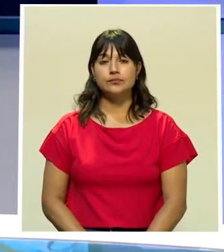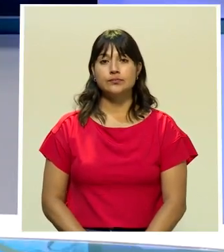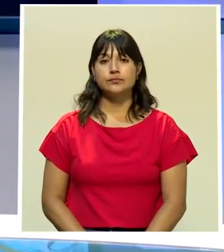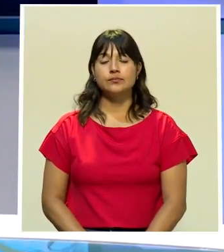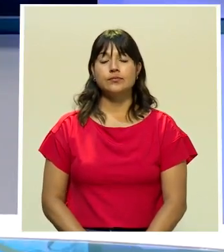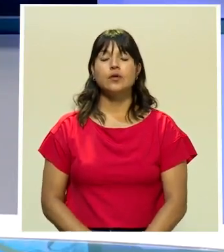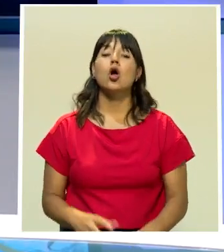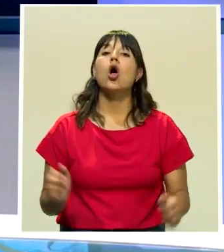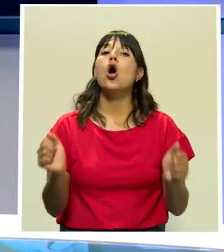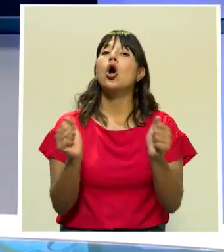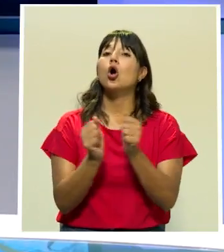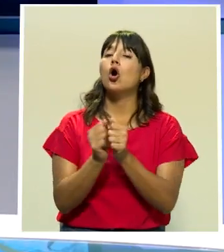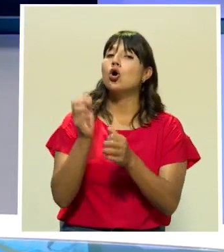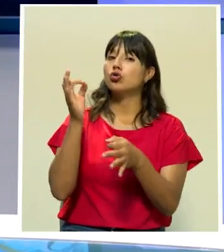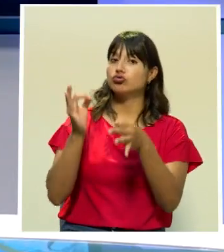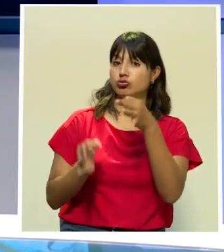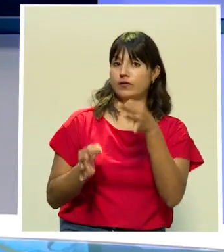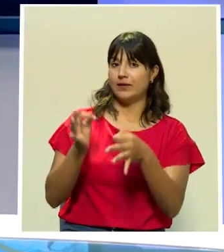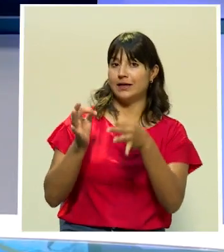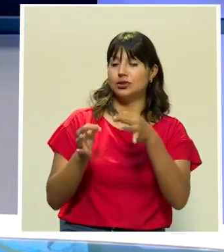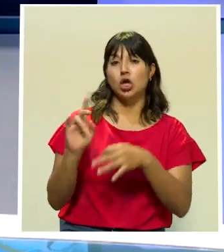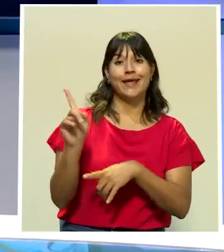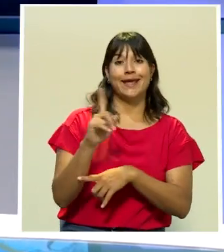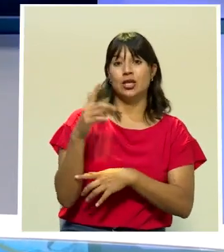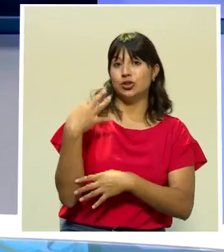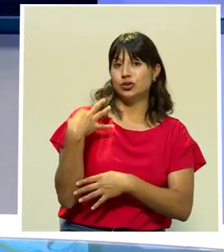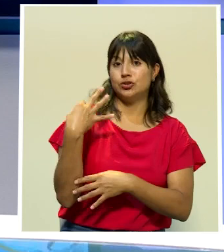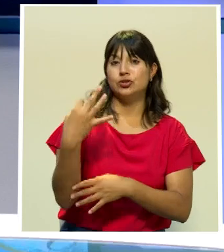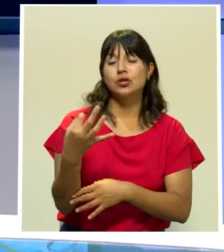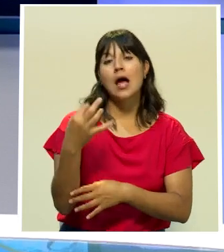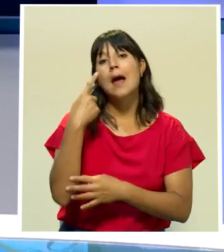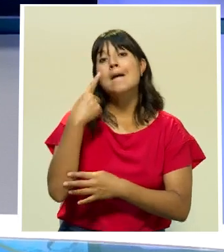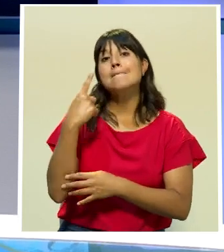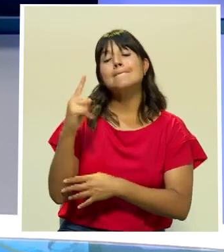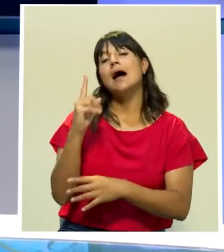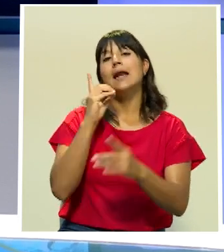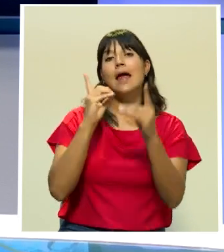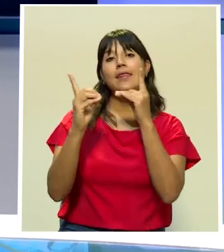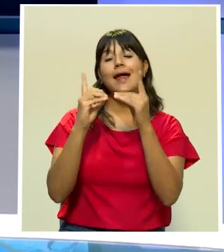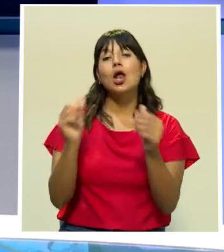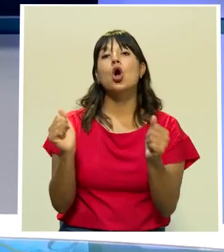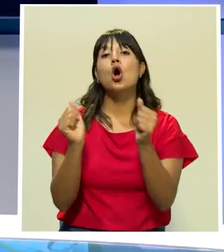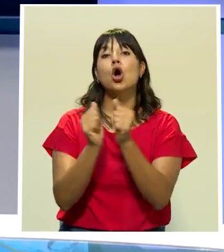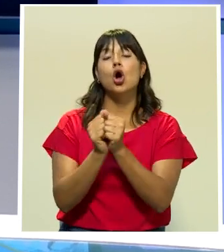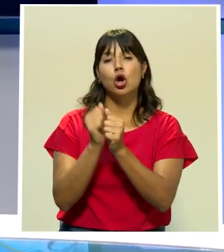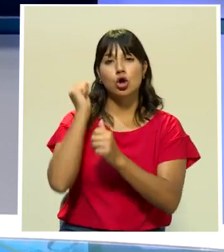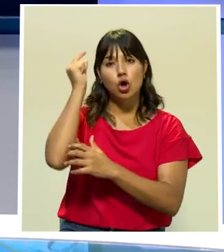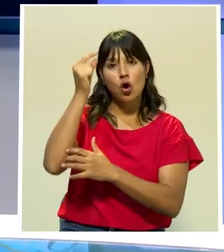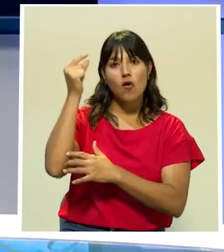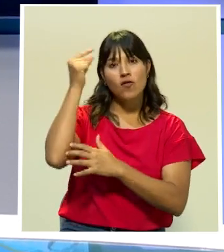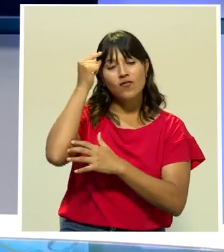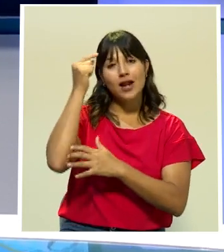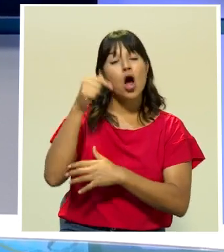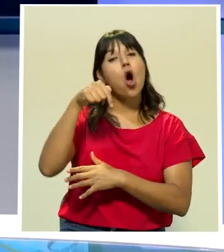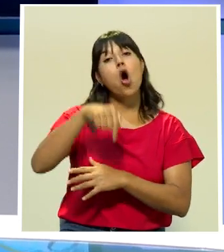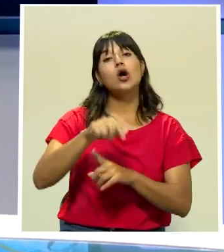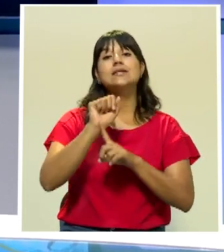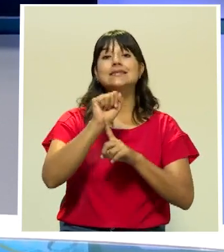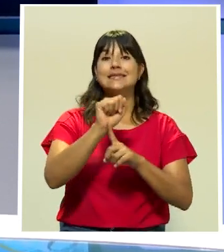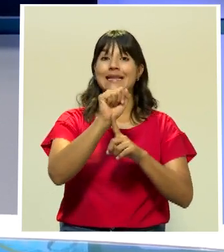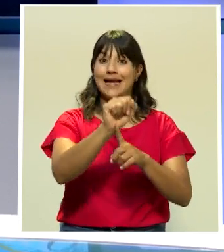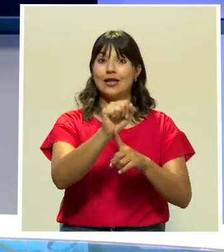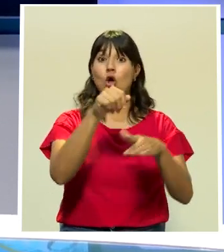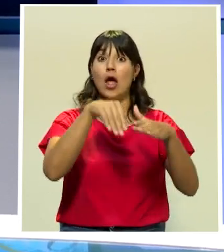Bajo el argumento de que no fueron tomados en cuenta para las mesas de diálogo con el gobierno, el colectivo sindical del